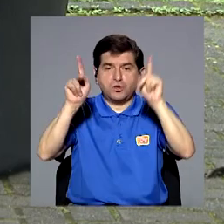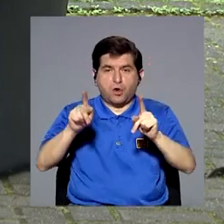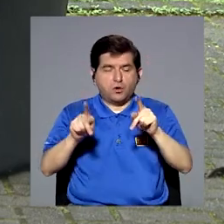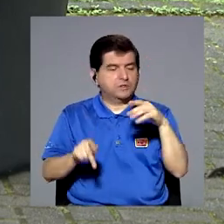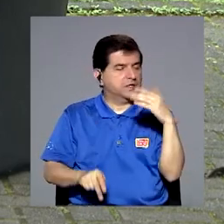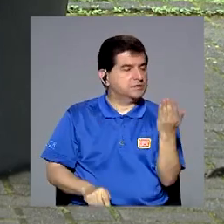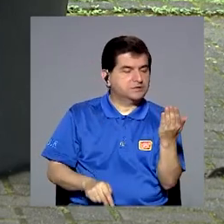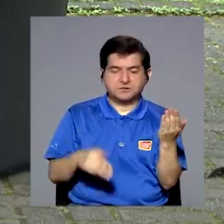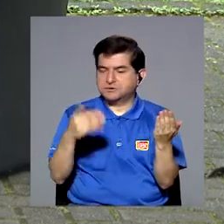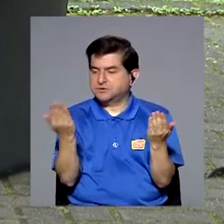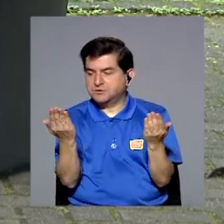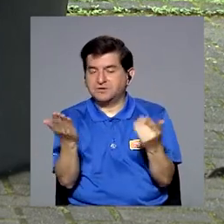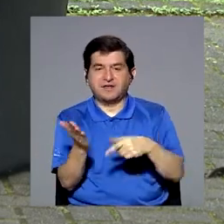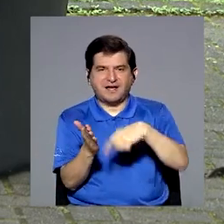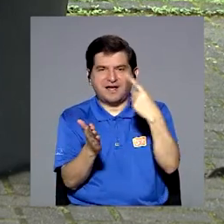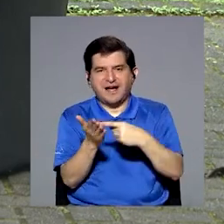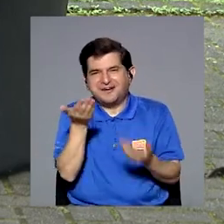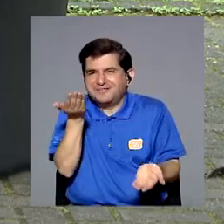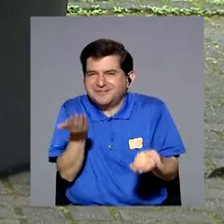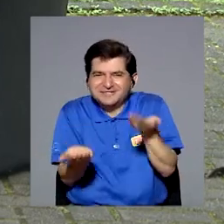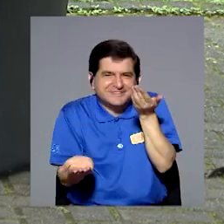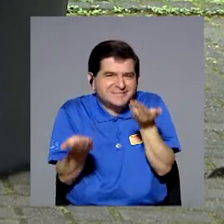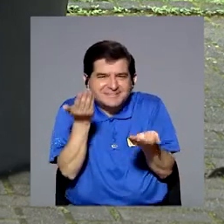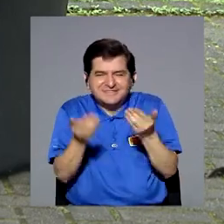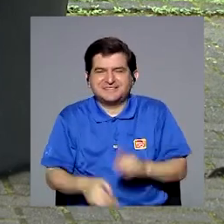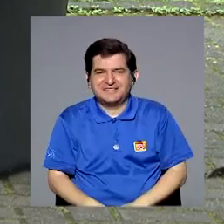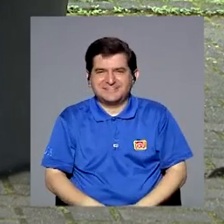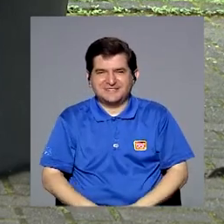a ver... Ahí es donde a veces hay un poco